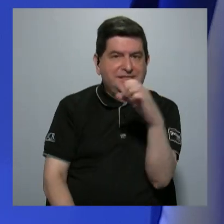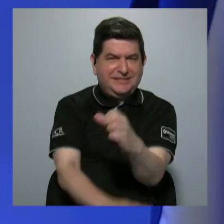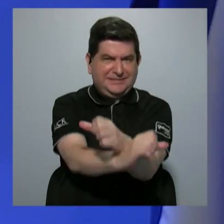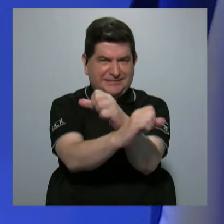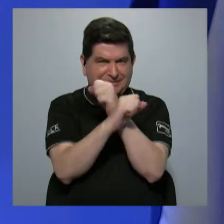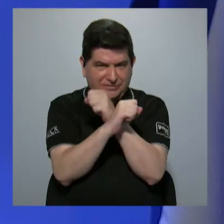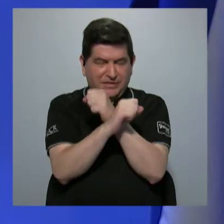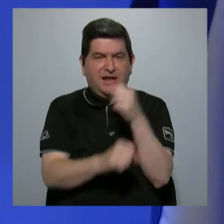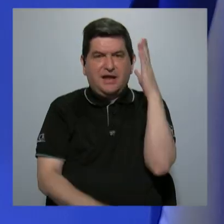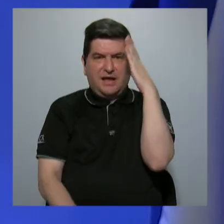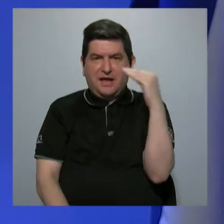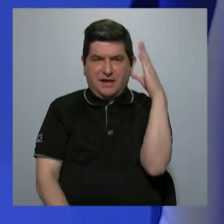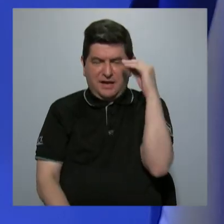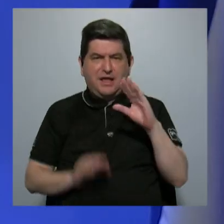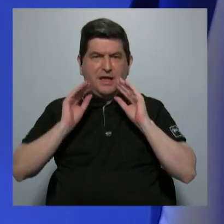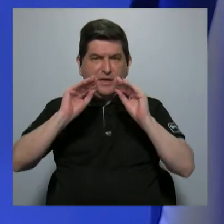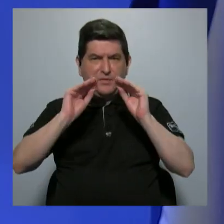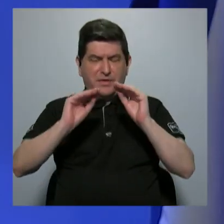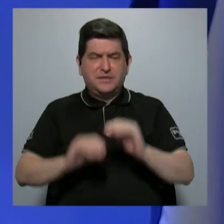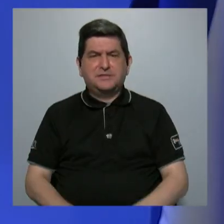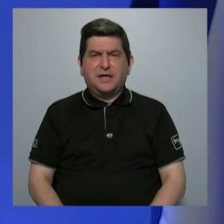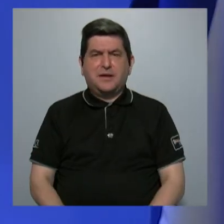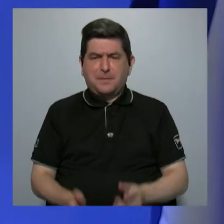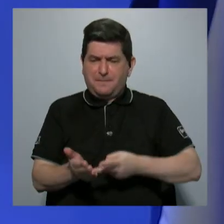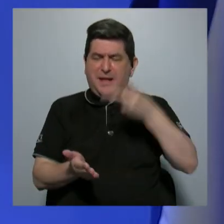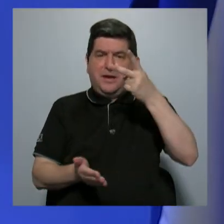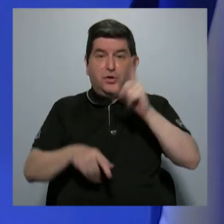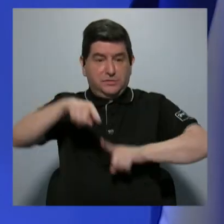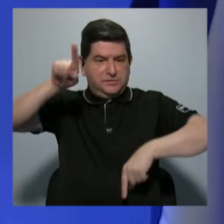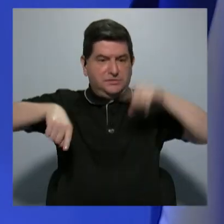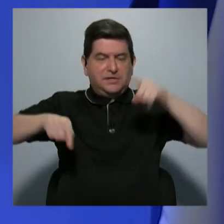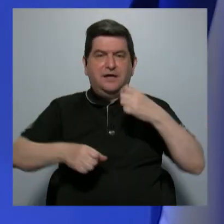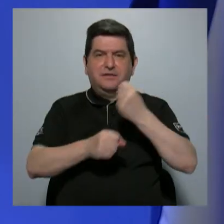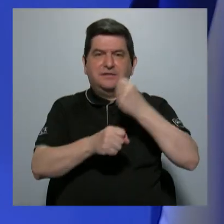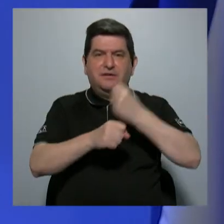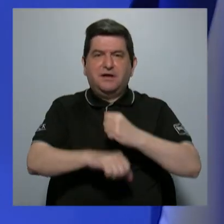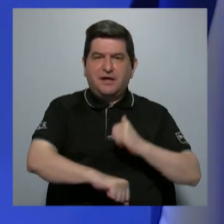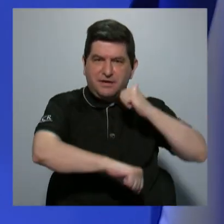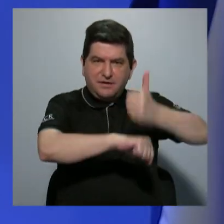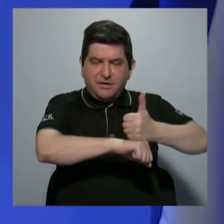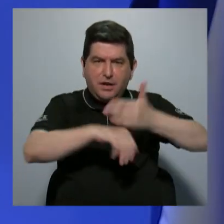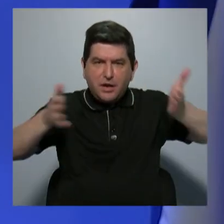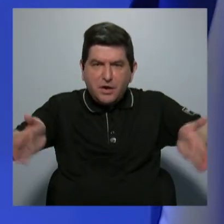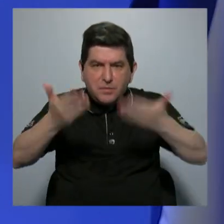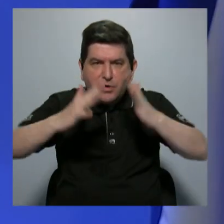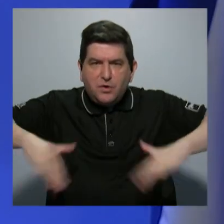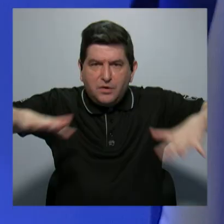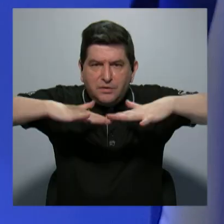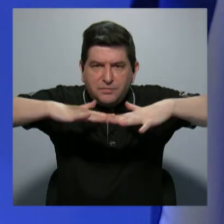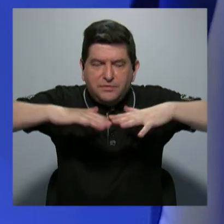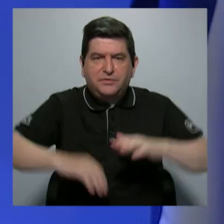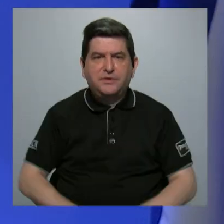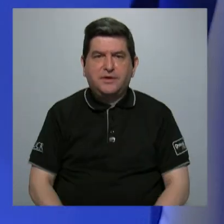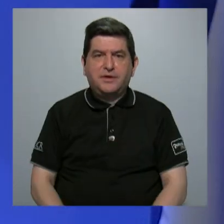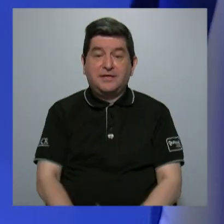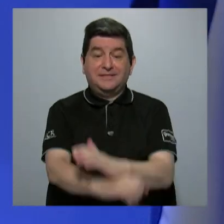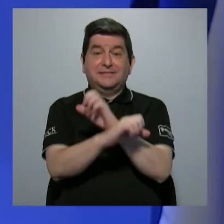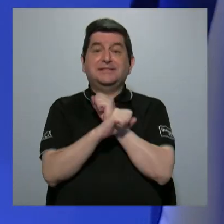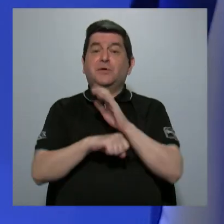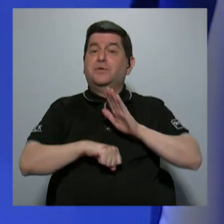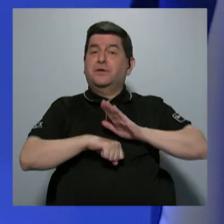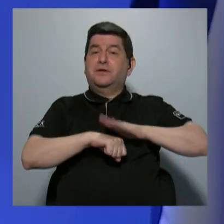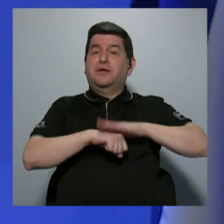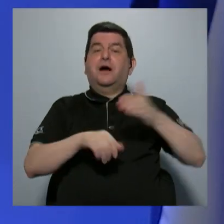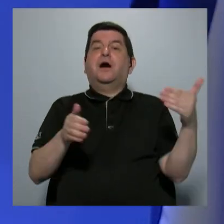asegurarles una experiencia académica rica y diversa, trabajar en la creación y promoción de espacios que les aseguren